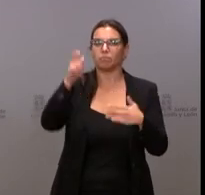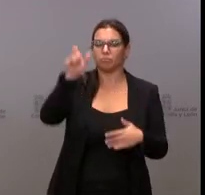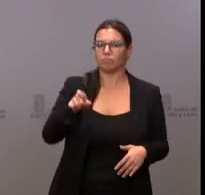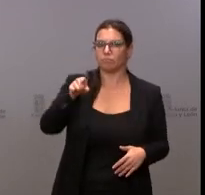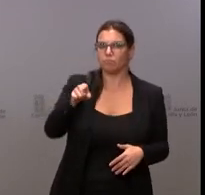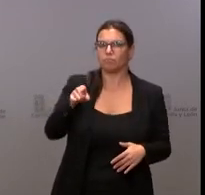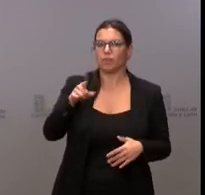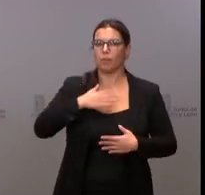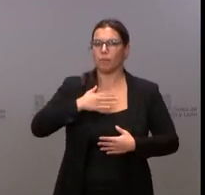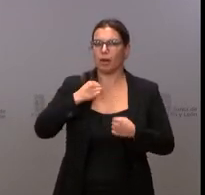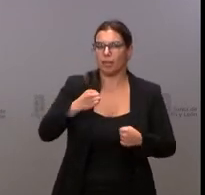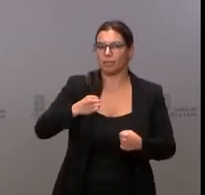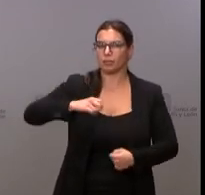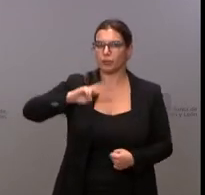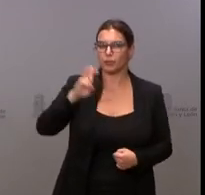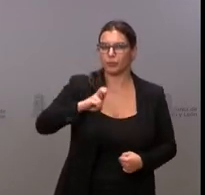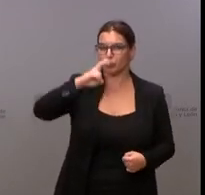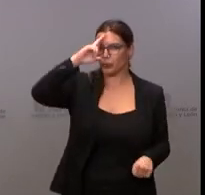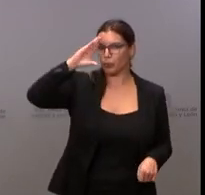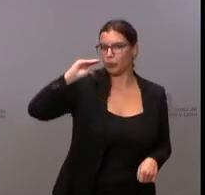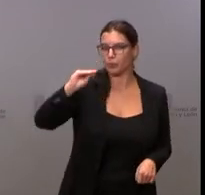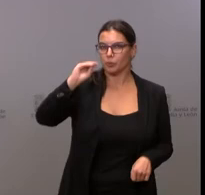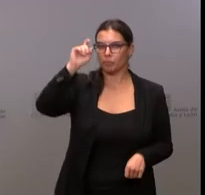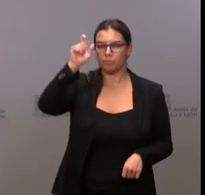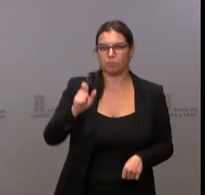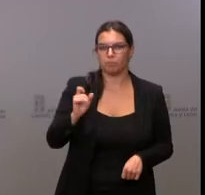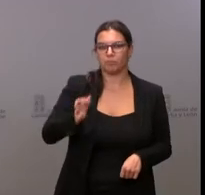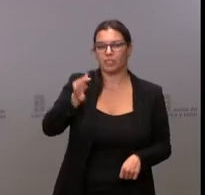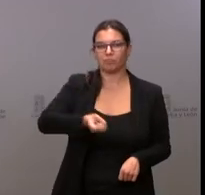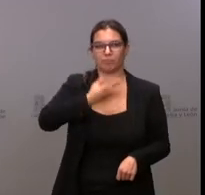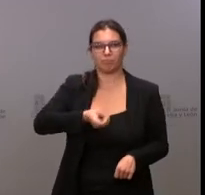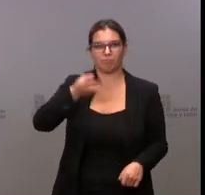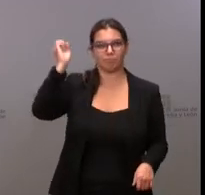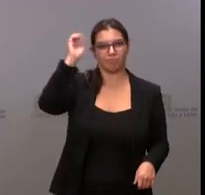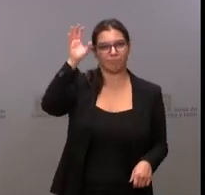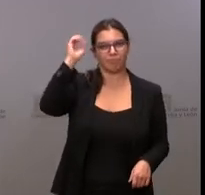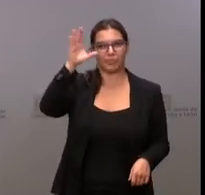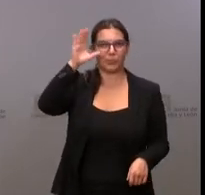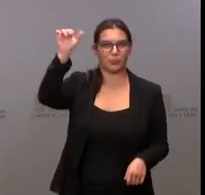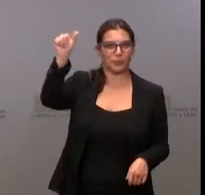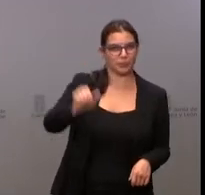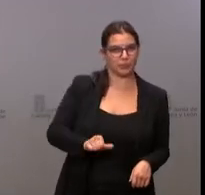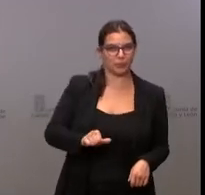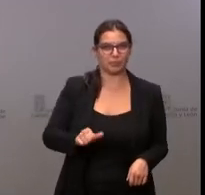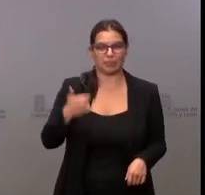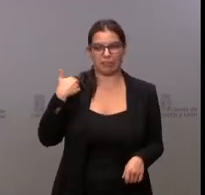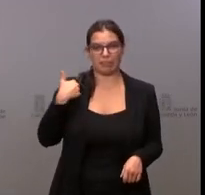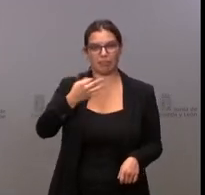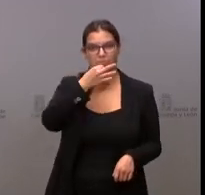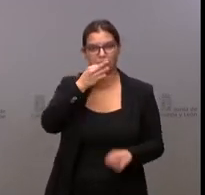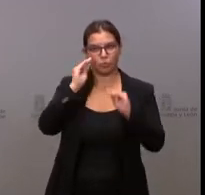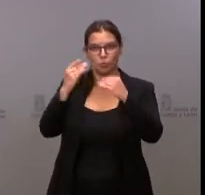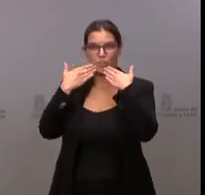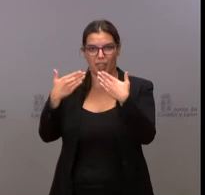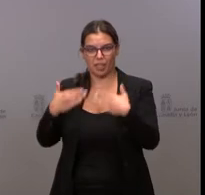valiente sabia y apasionada lección que acabamos de recibir la